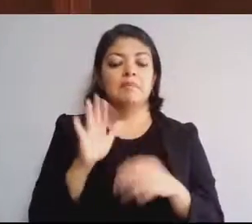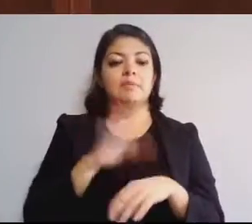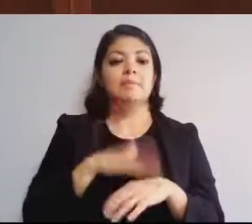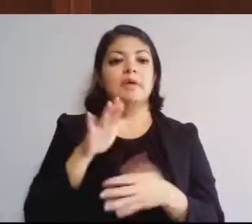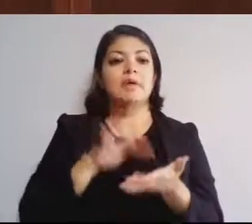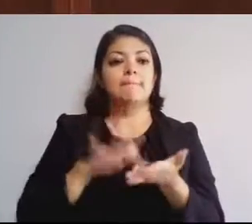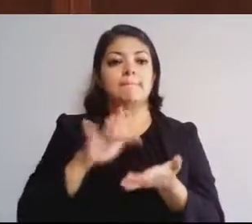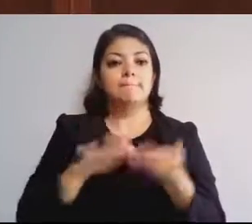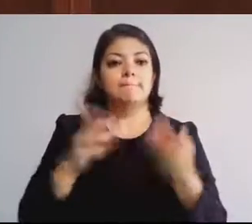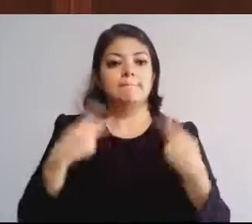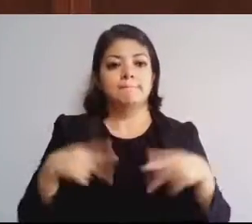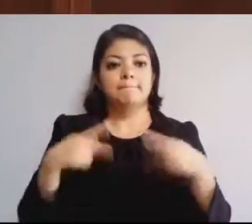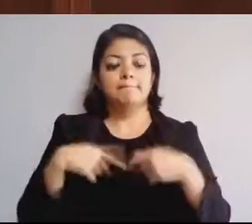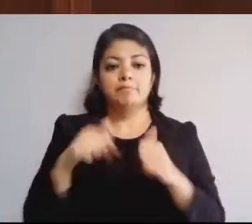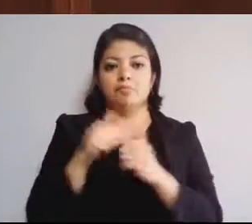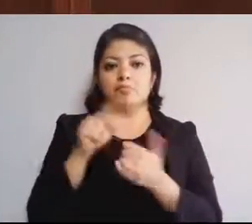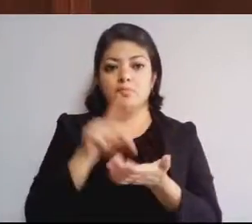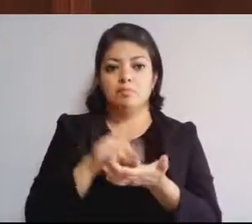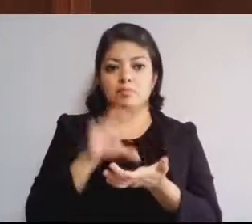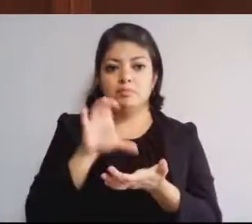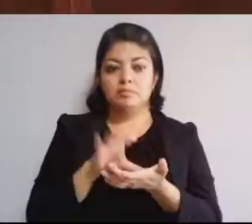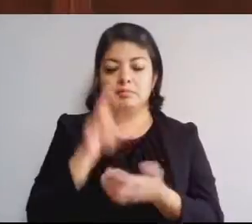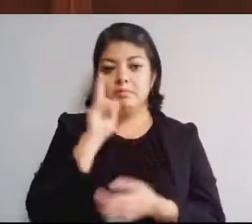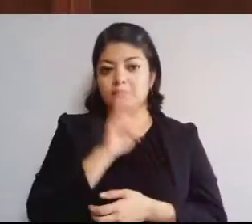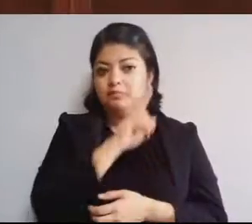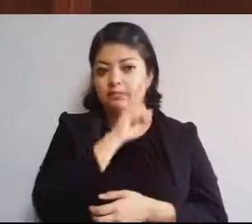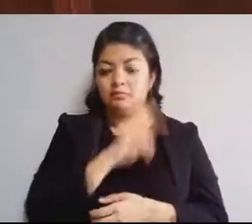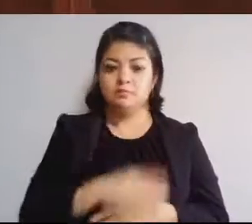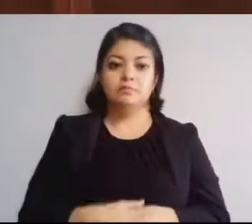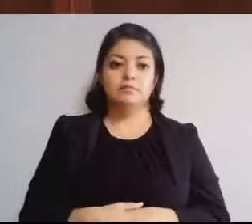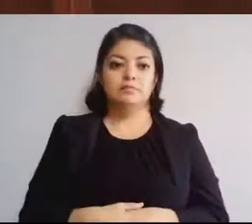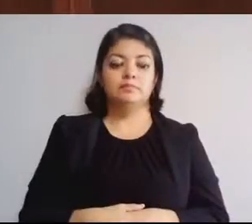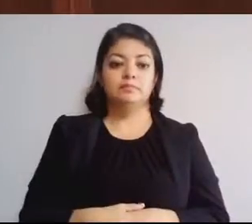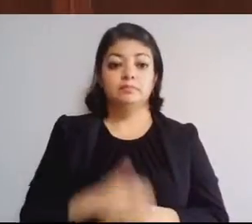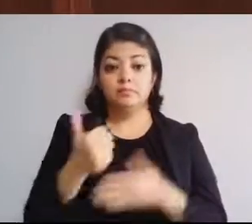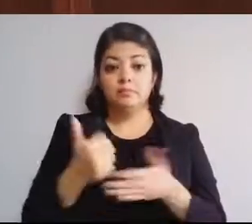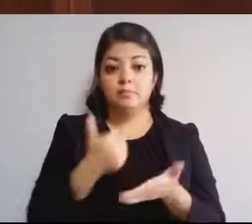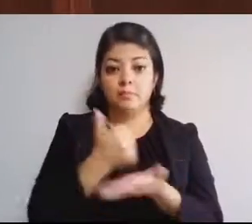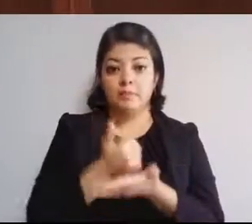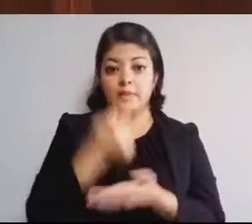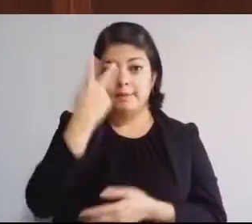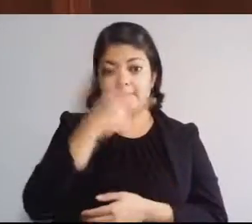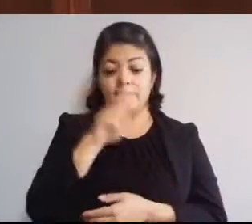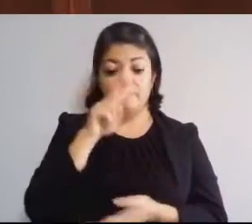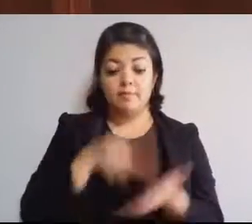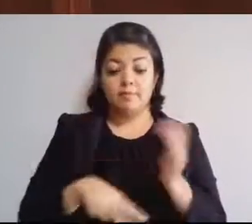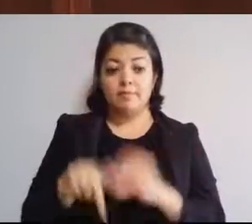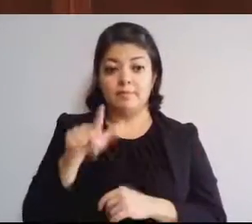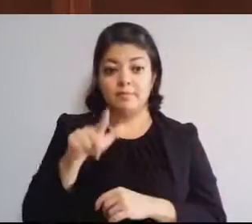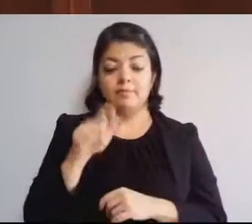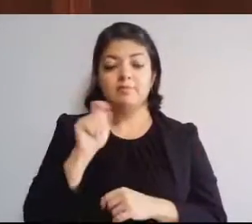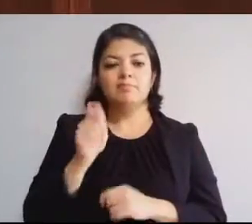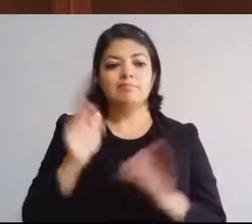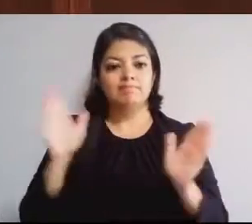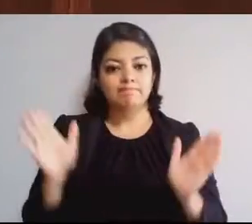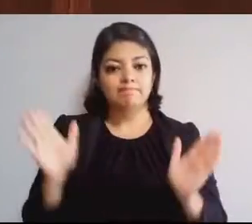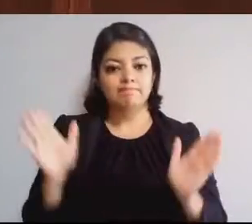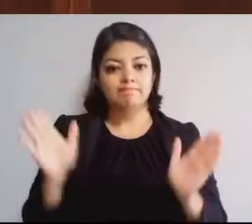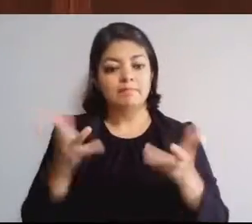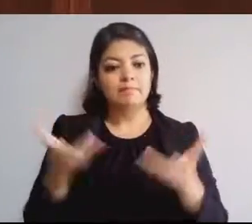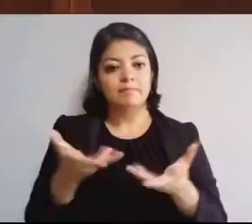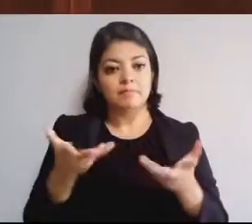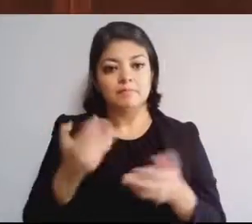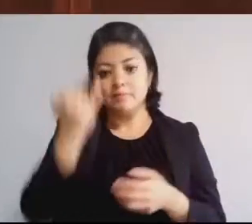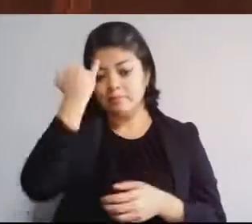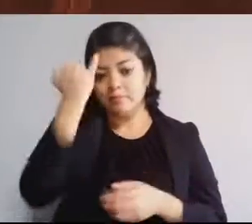las personas con discapacidad visual. La Ciudad de México desde 2017 ha impulsado este tipo de acciones, creando y